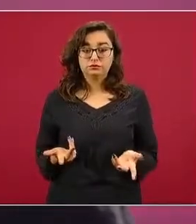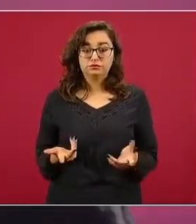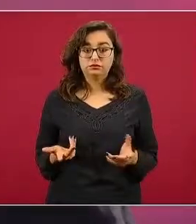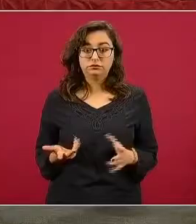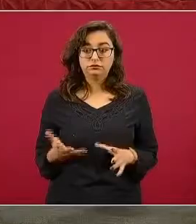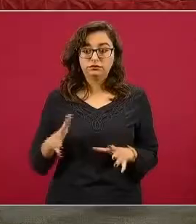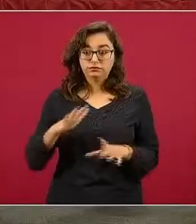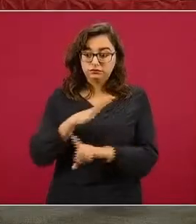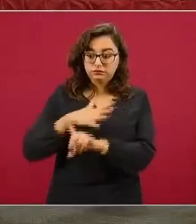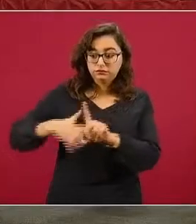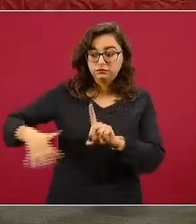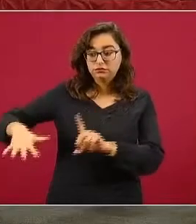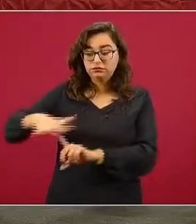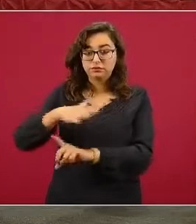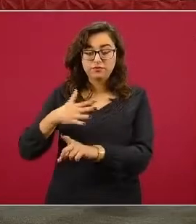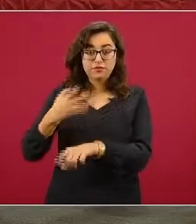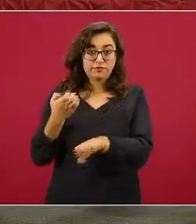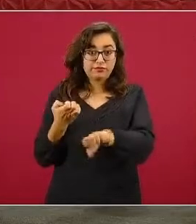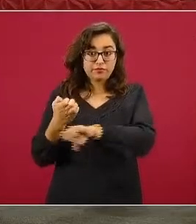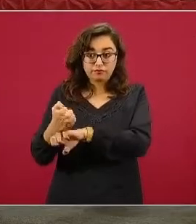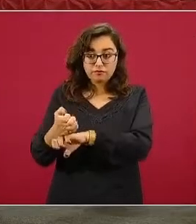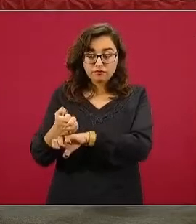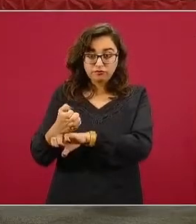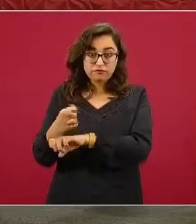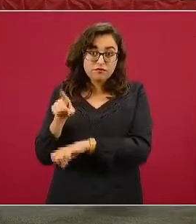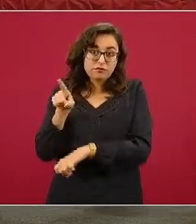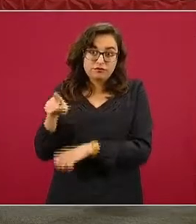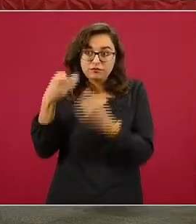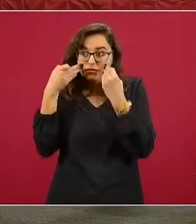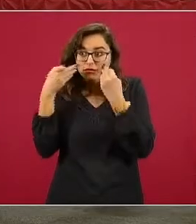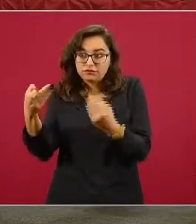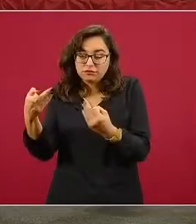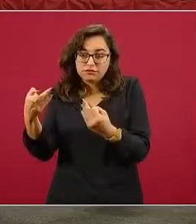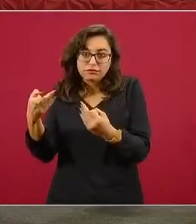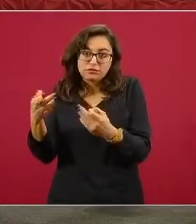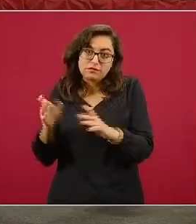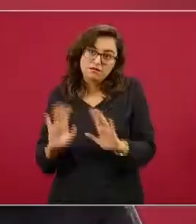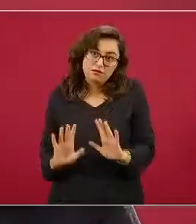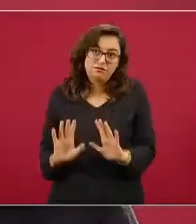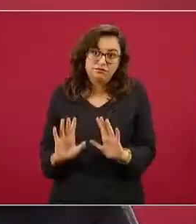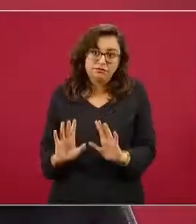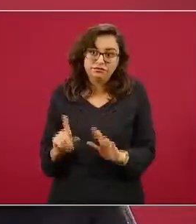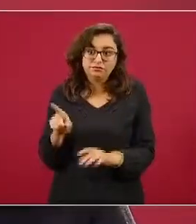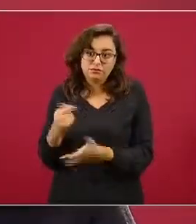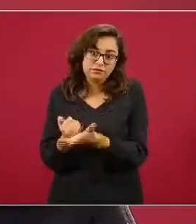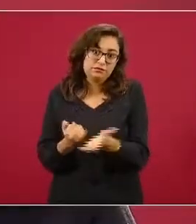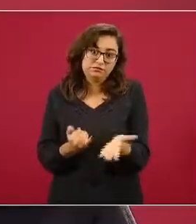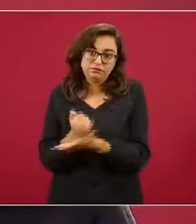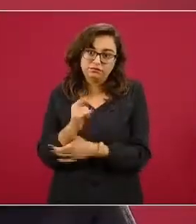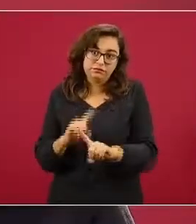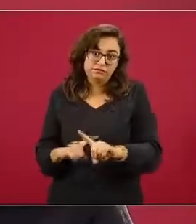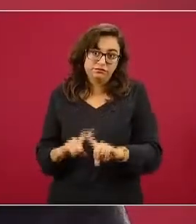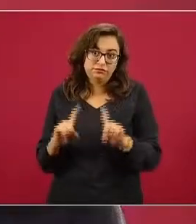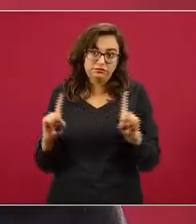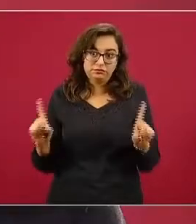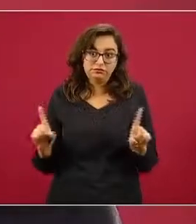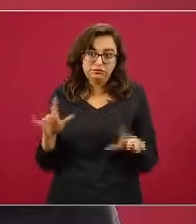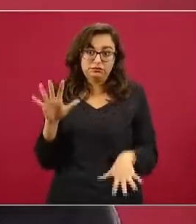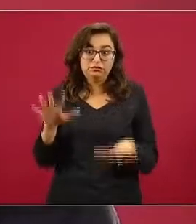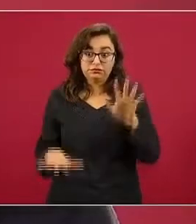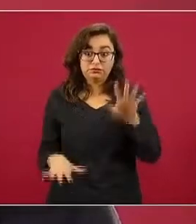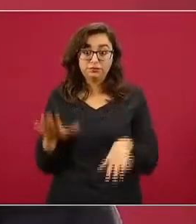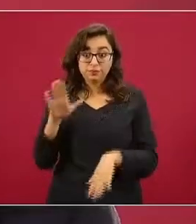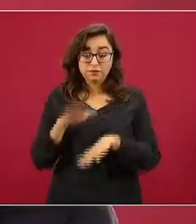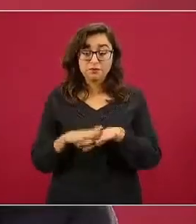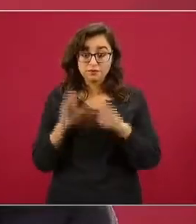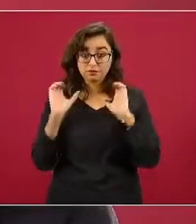juicio, además de los que corresponden al semáforo, que llevan a las autoridades estatales a tomar decisiones, a veces para